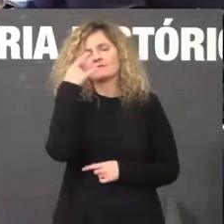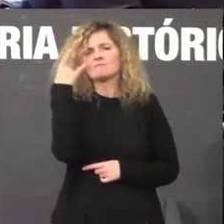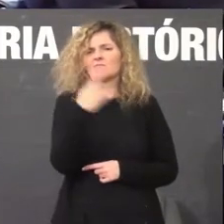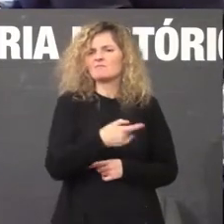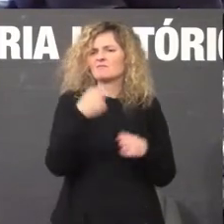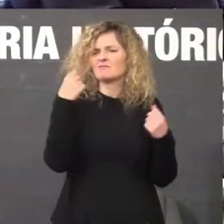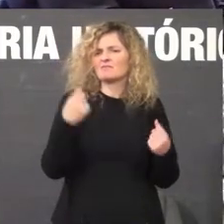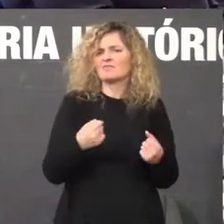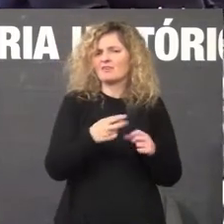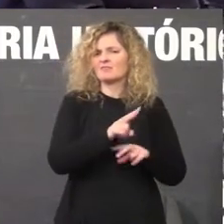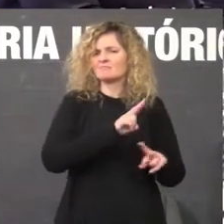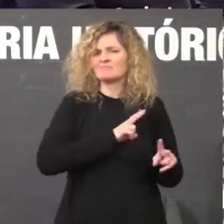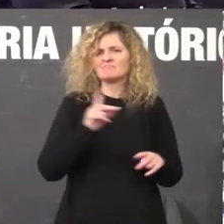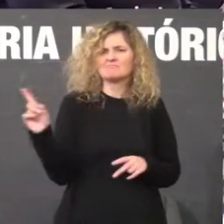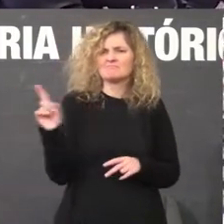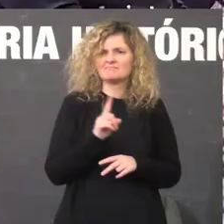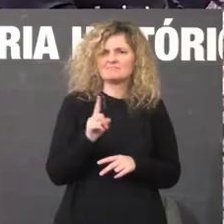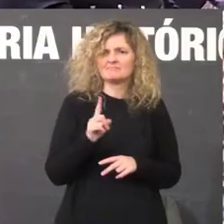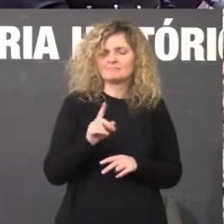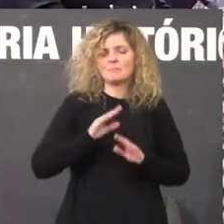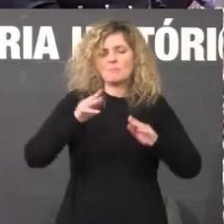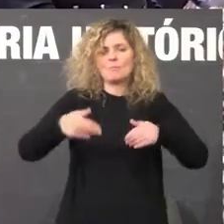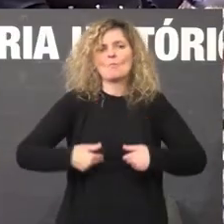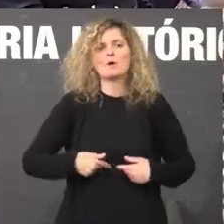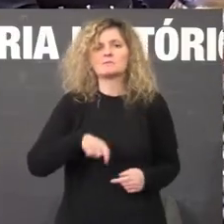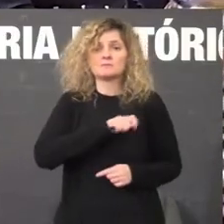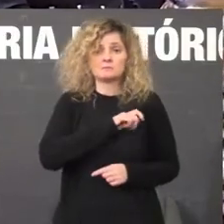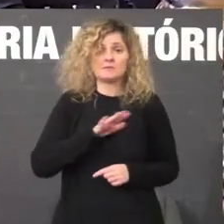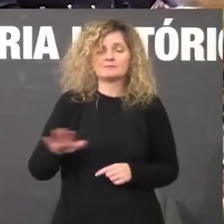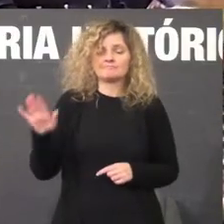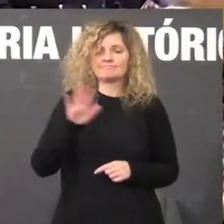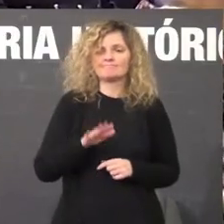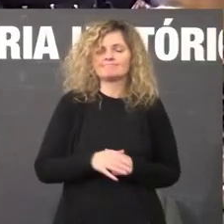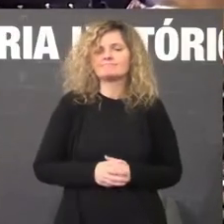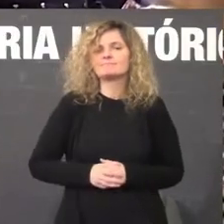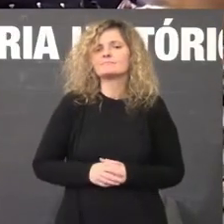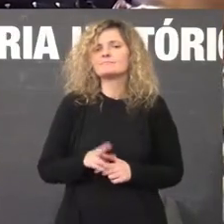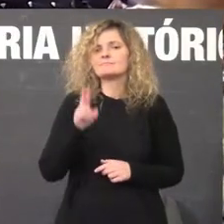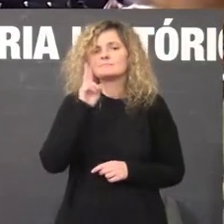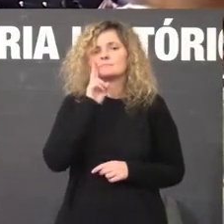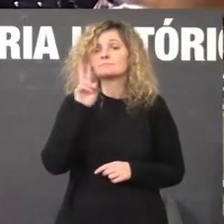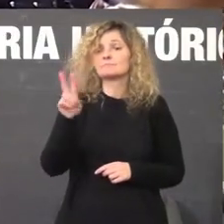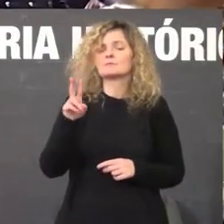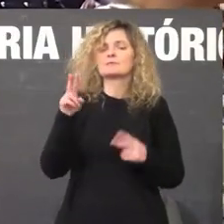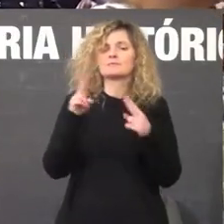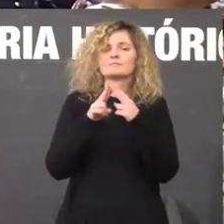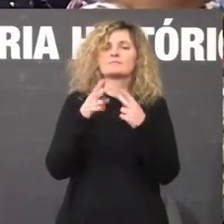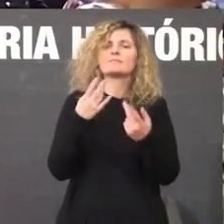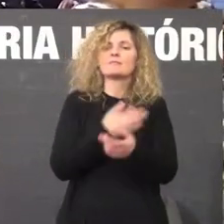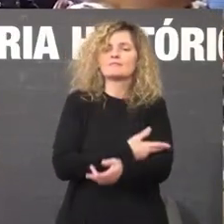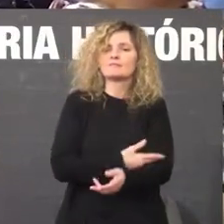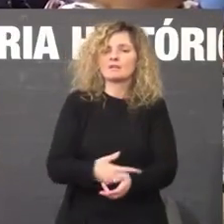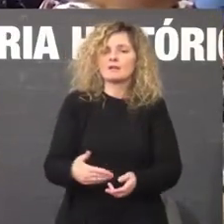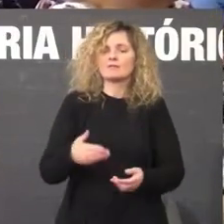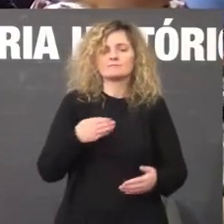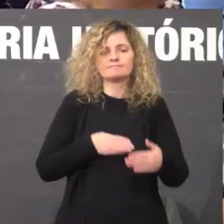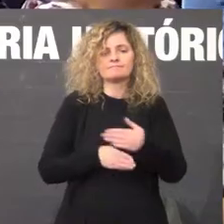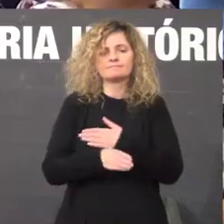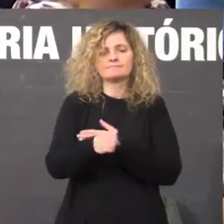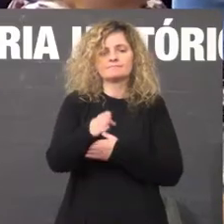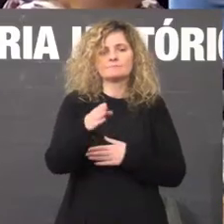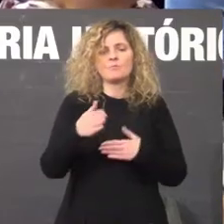ella no le contesta. Vuelve a España y va a ver a Franco. Entra por la